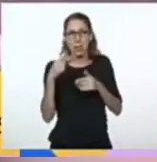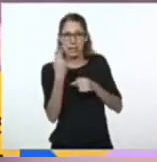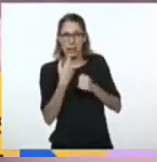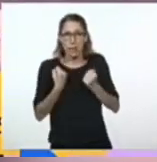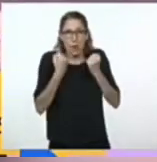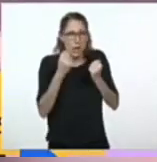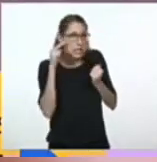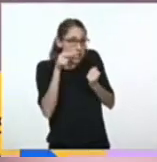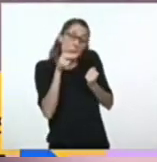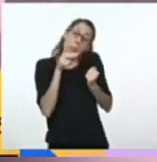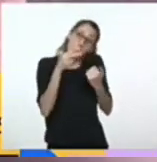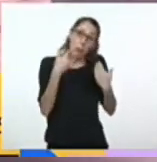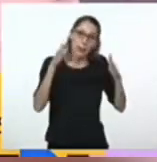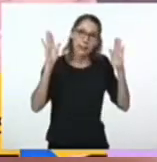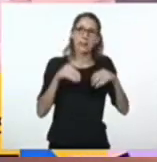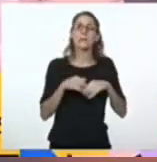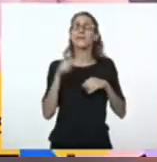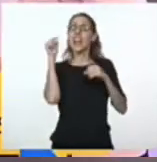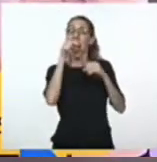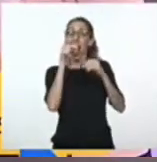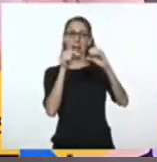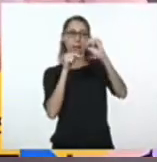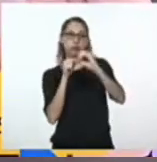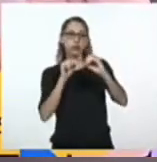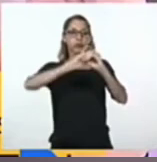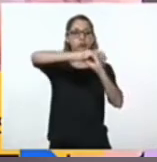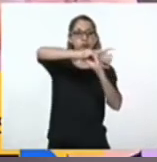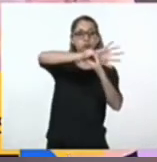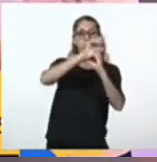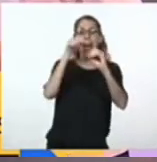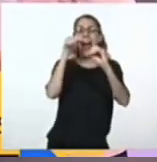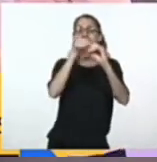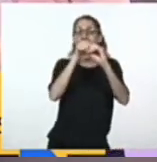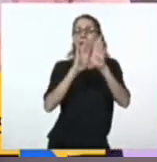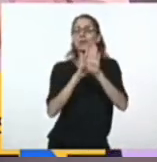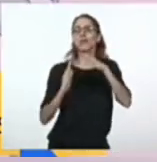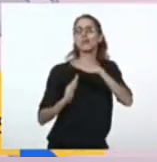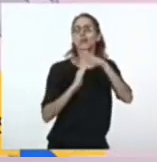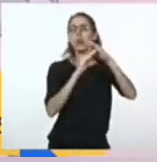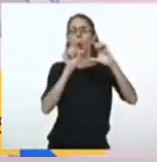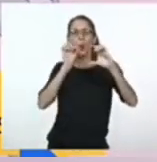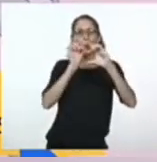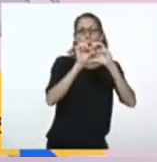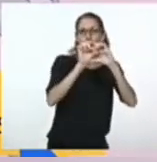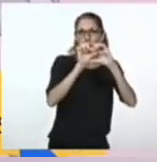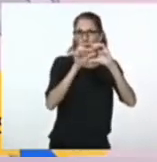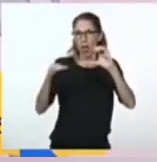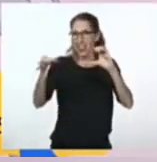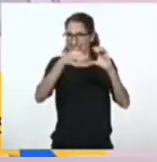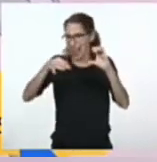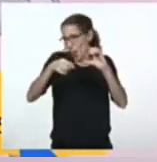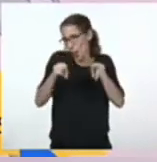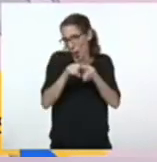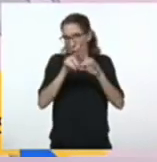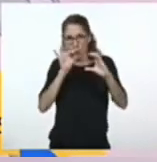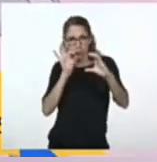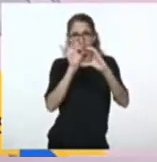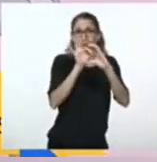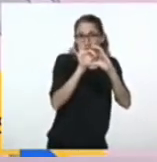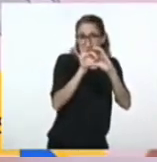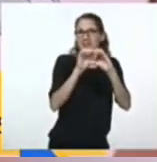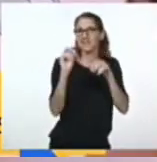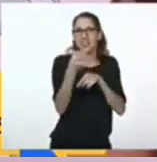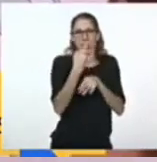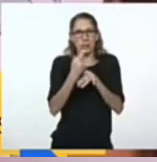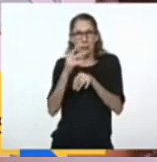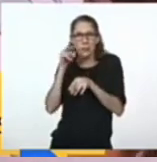Entonces, en esta parte es donde va a estar el núcleo de la célula y donde van a estar todas las estructuras que comúnmente identificamos dentro de lo que son las